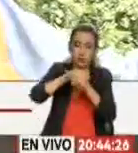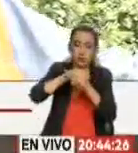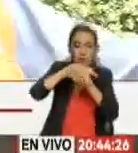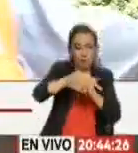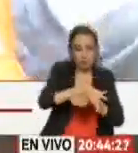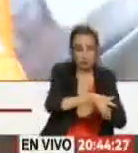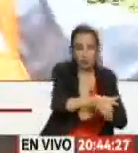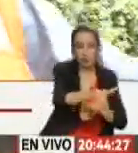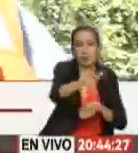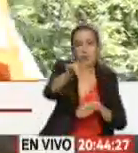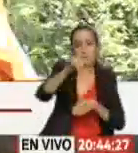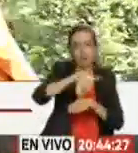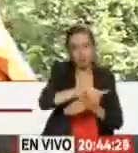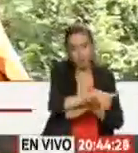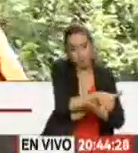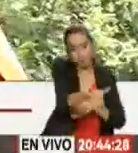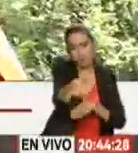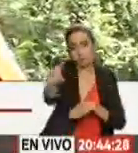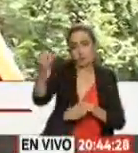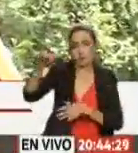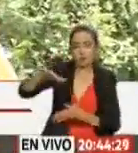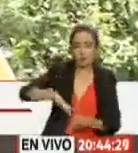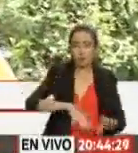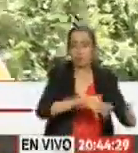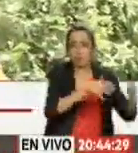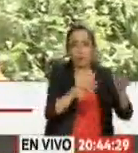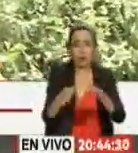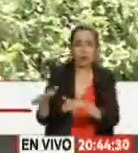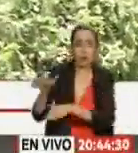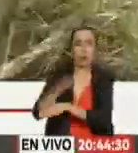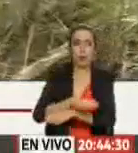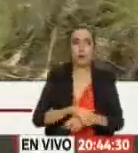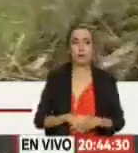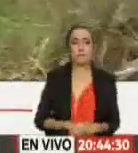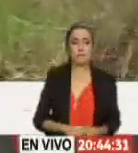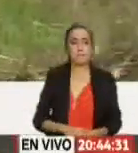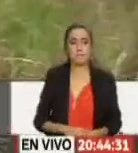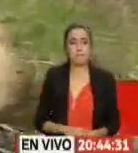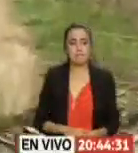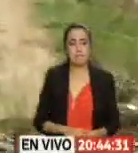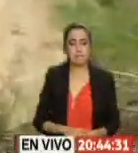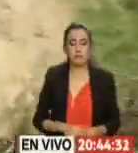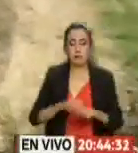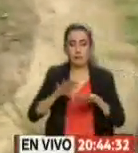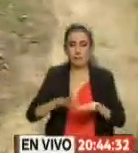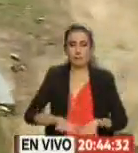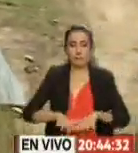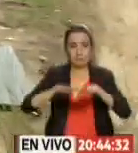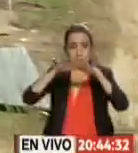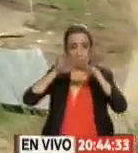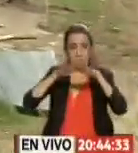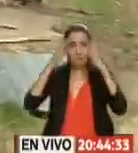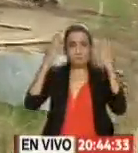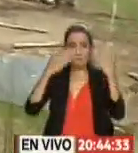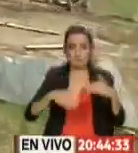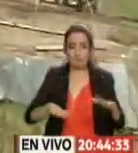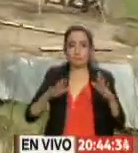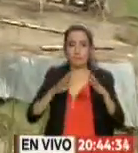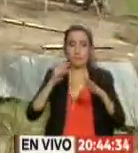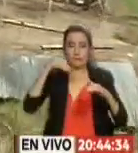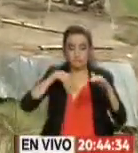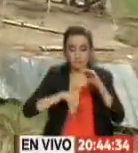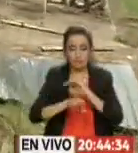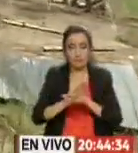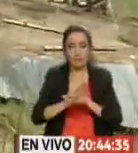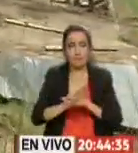Y mientras iba bajando, seguía desgarrando los taludes. Las aguas debieron ingresar a este reservorio, que es profundo